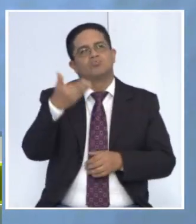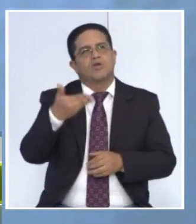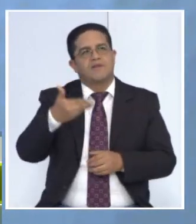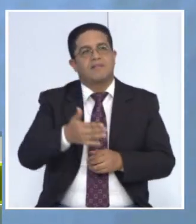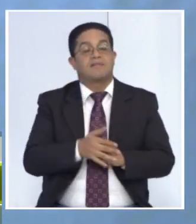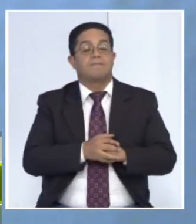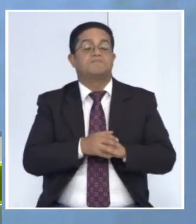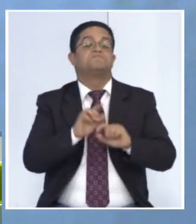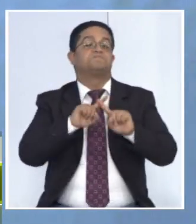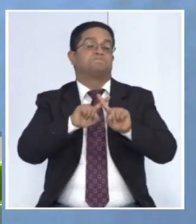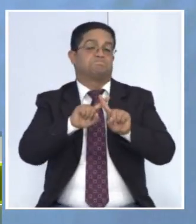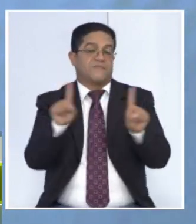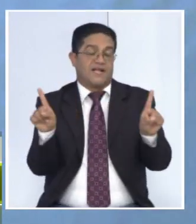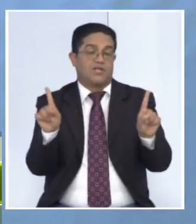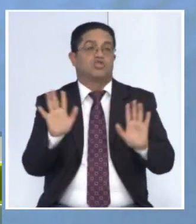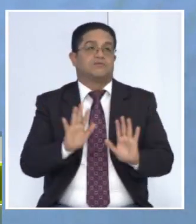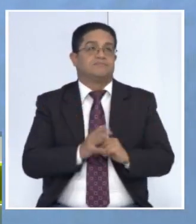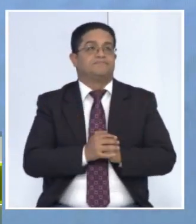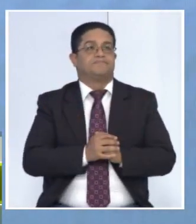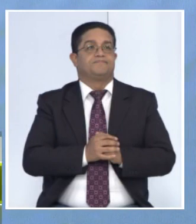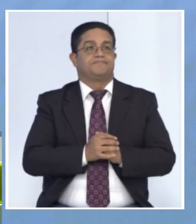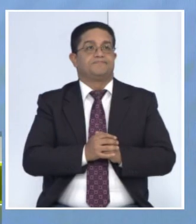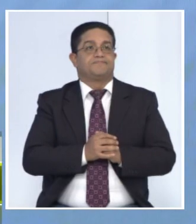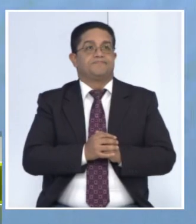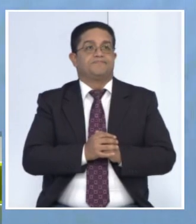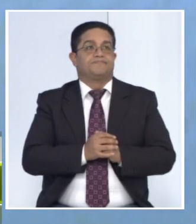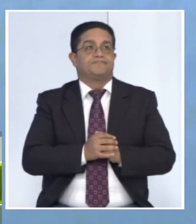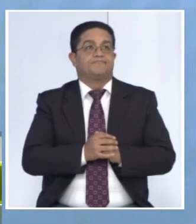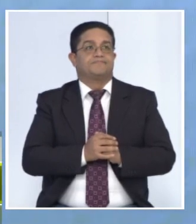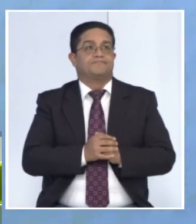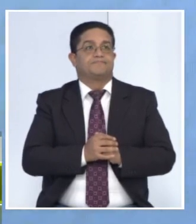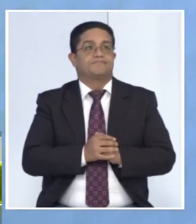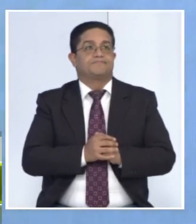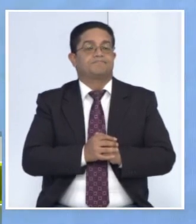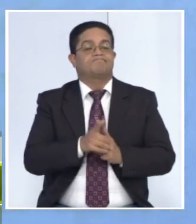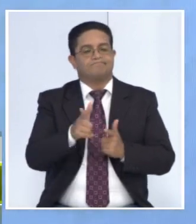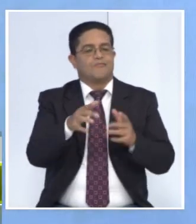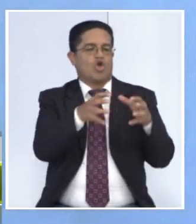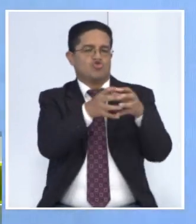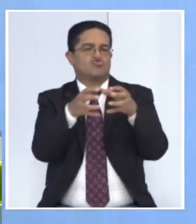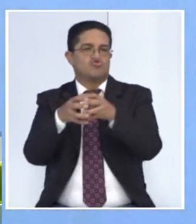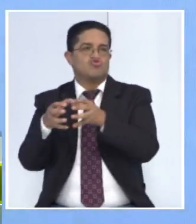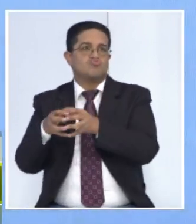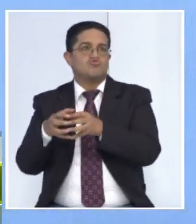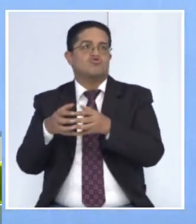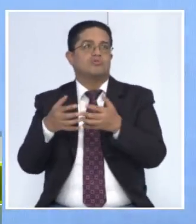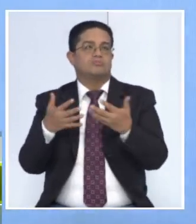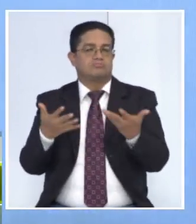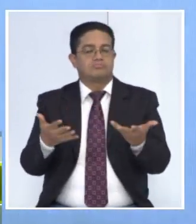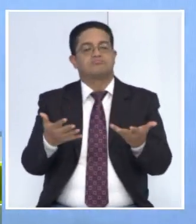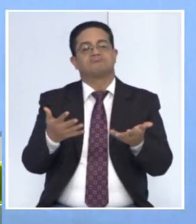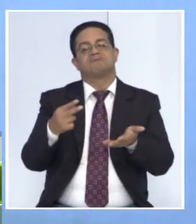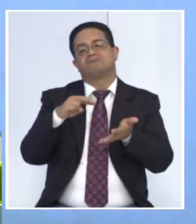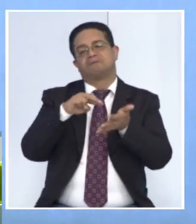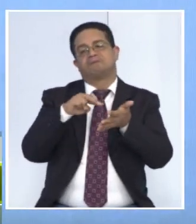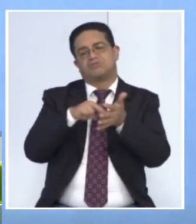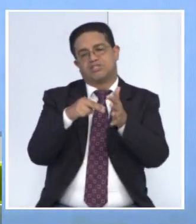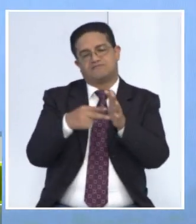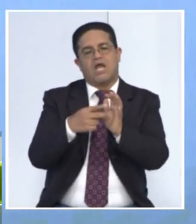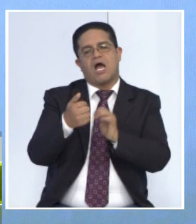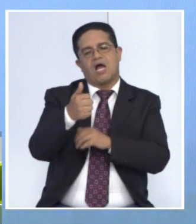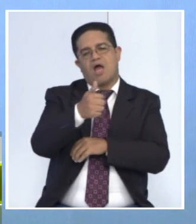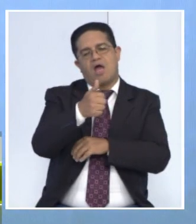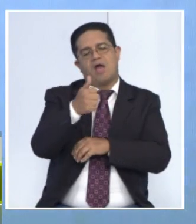Sin embargo, tenemos que los marcadores, los grupos sanguíneos son marcadores antropológicos,